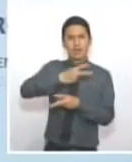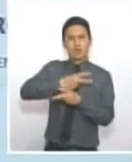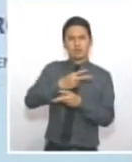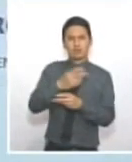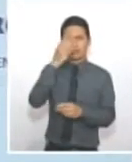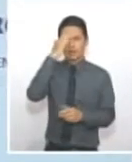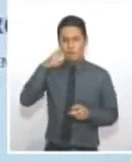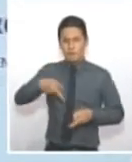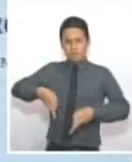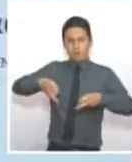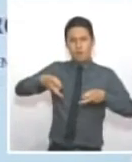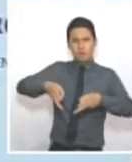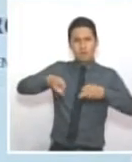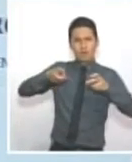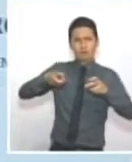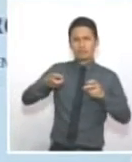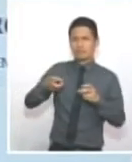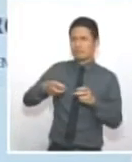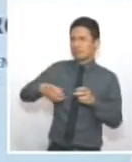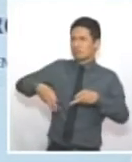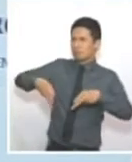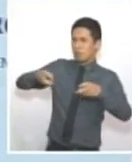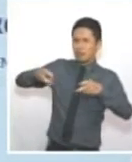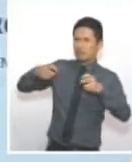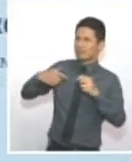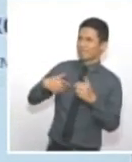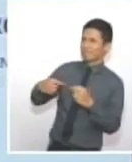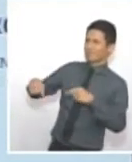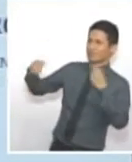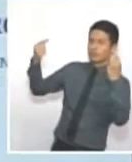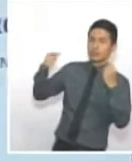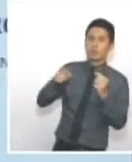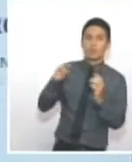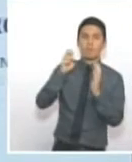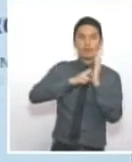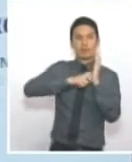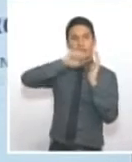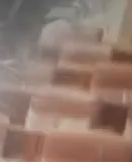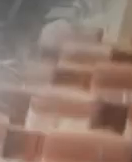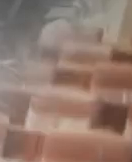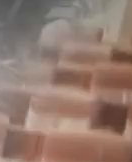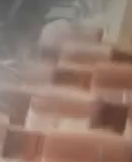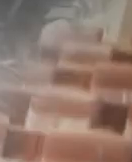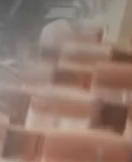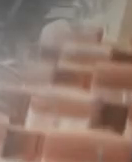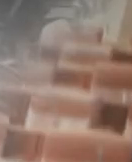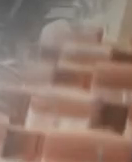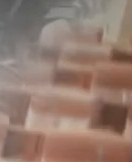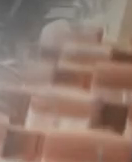conflictiva explotación de hoy en la minería y sus derivados.